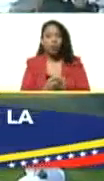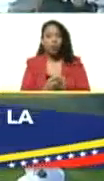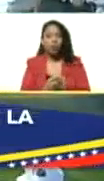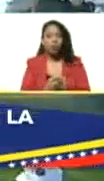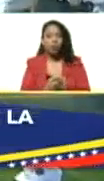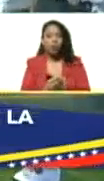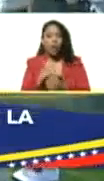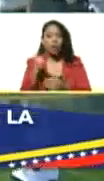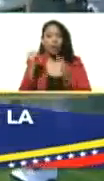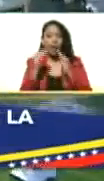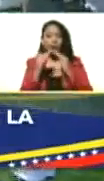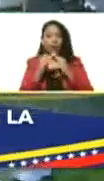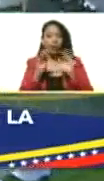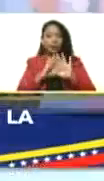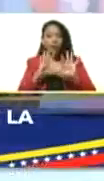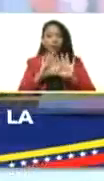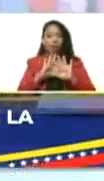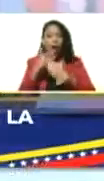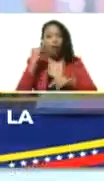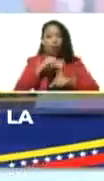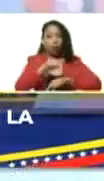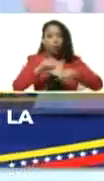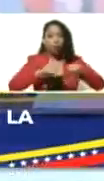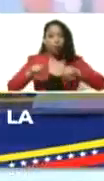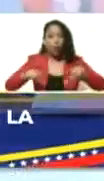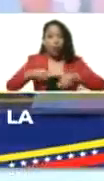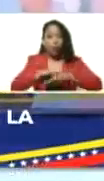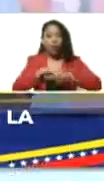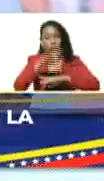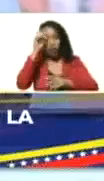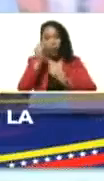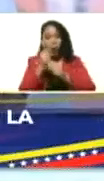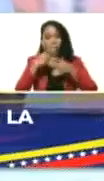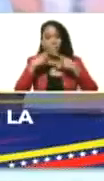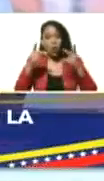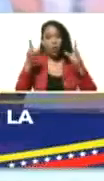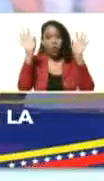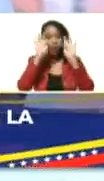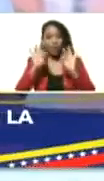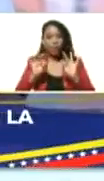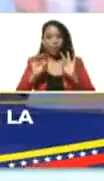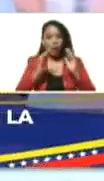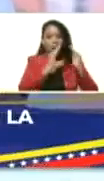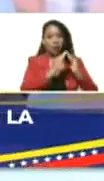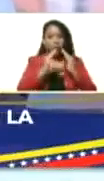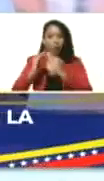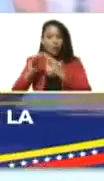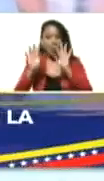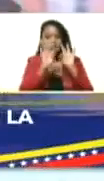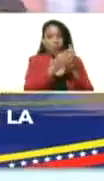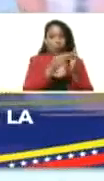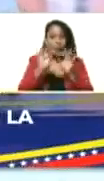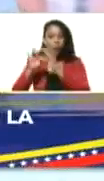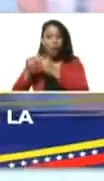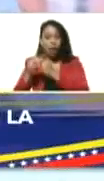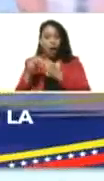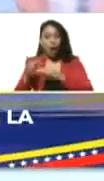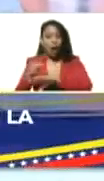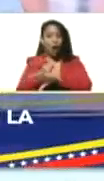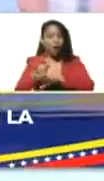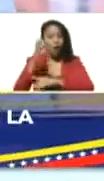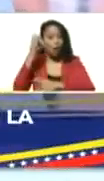Esas viviendas ya están en coordinación con el Ministerio de Obras Públicas para que de manera metódica, casa a casa, familia a familia, la